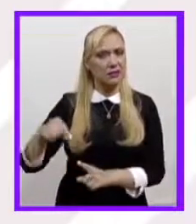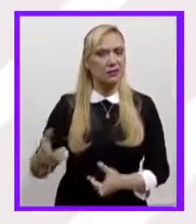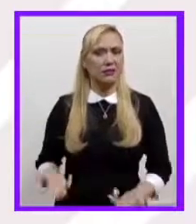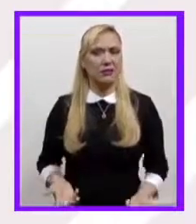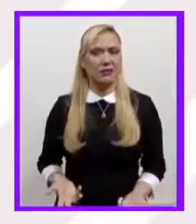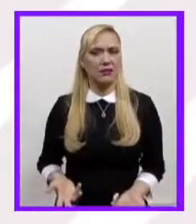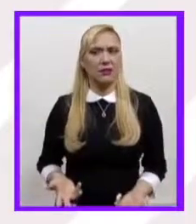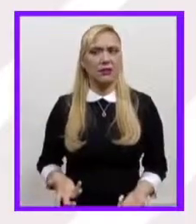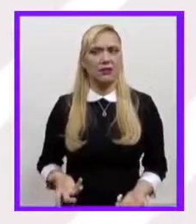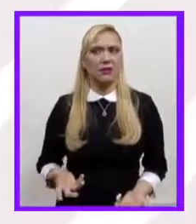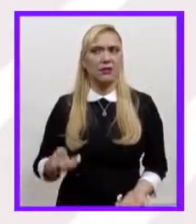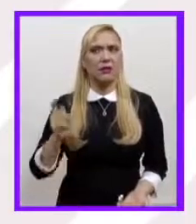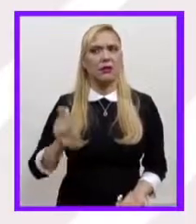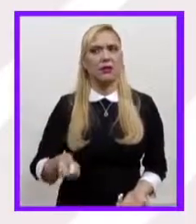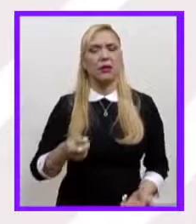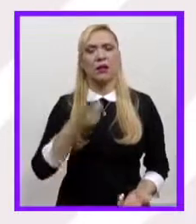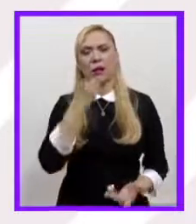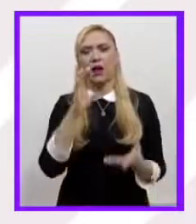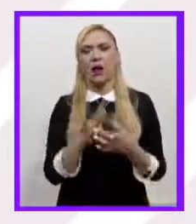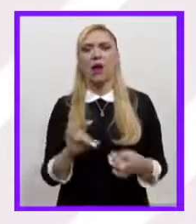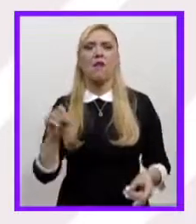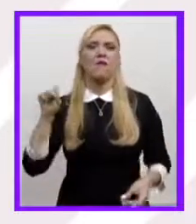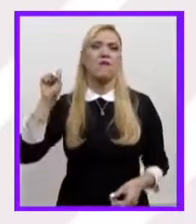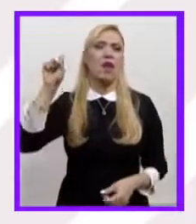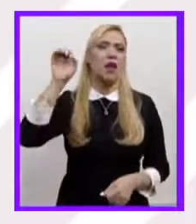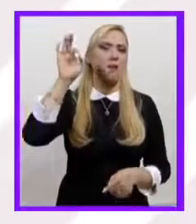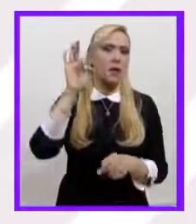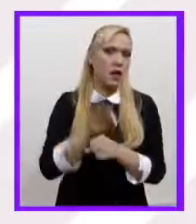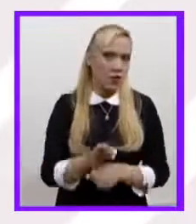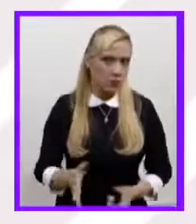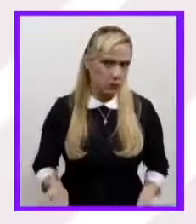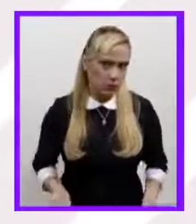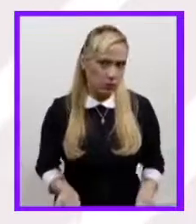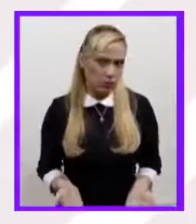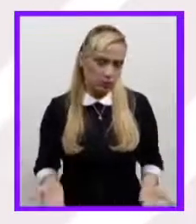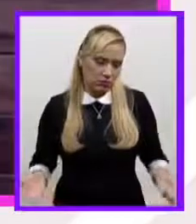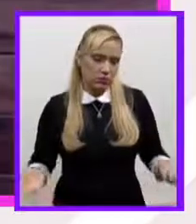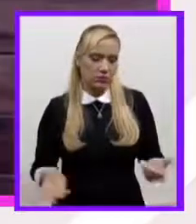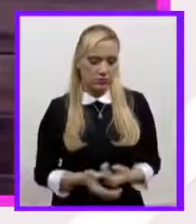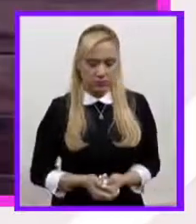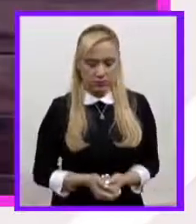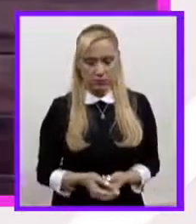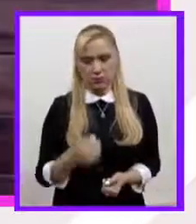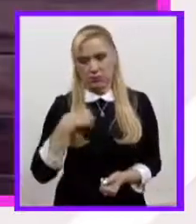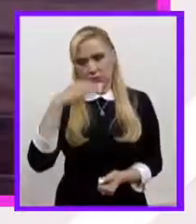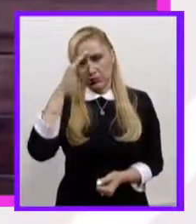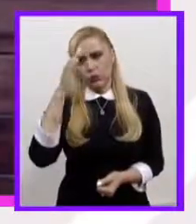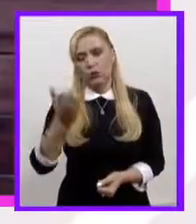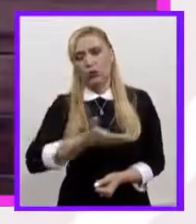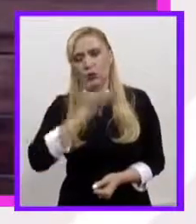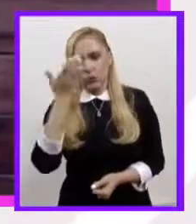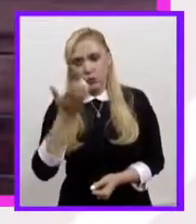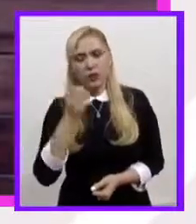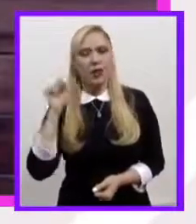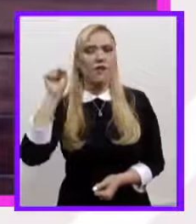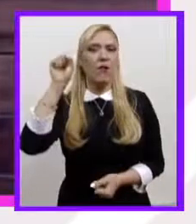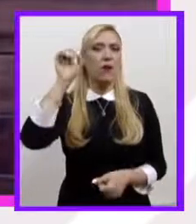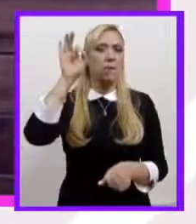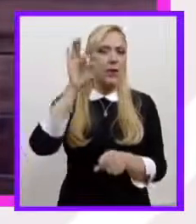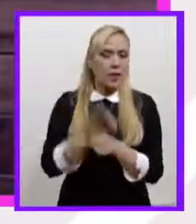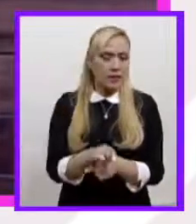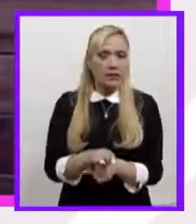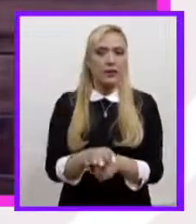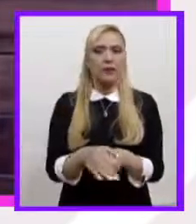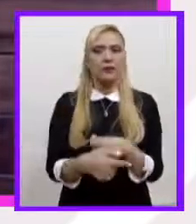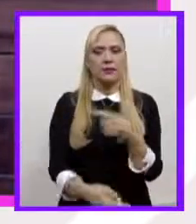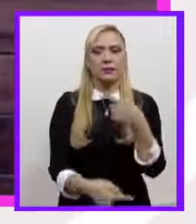el punitivismo se puede entender. Hemos hablado hasta de feminismo punitivo, imagínate. Entonces, de prácticas feministas que reproducen